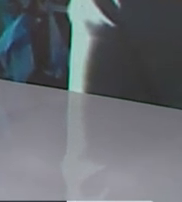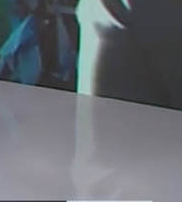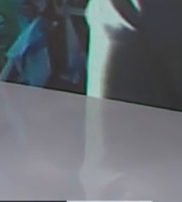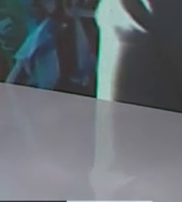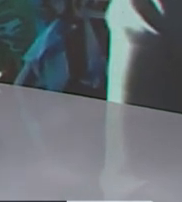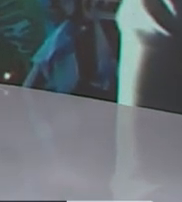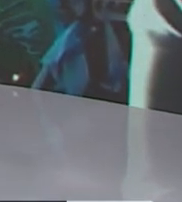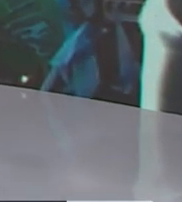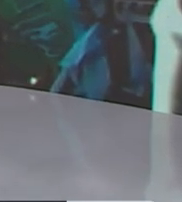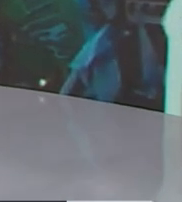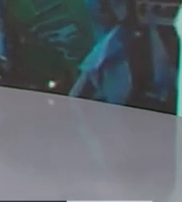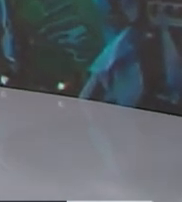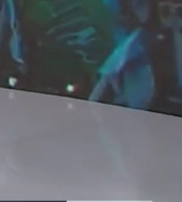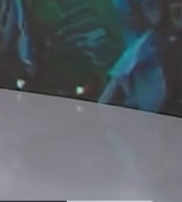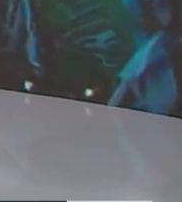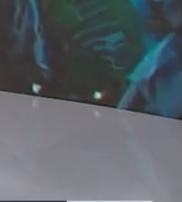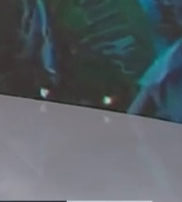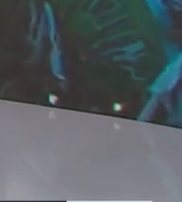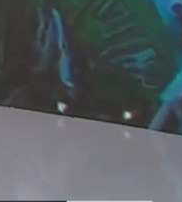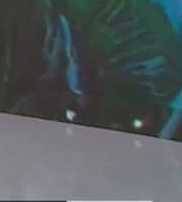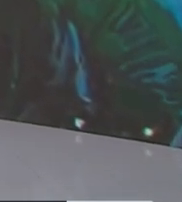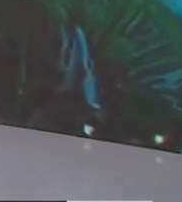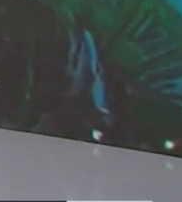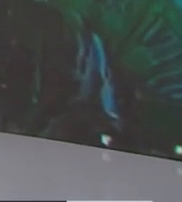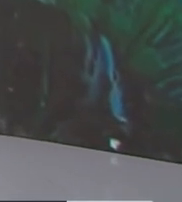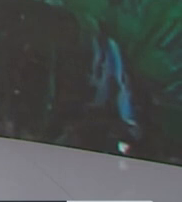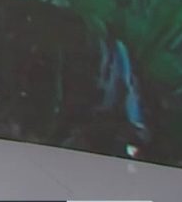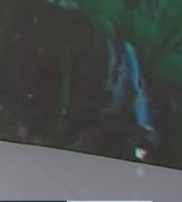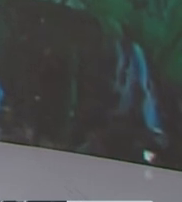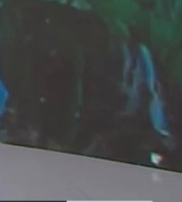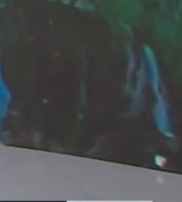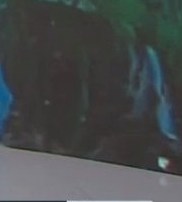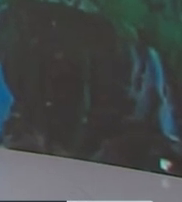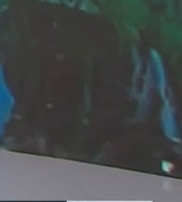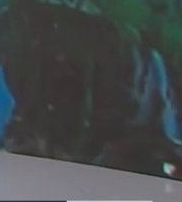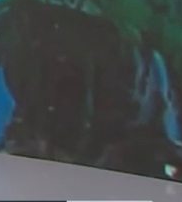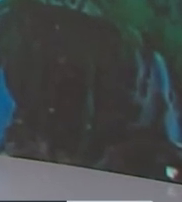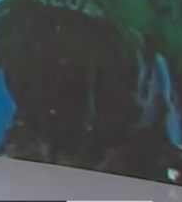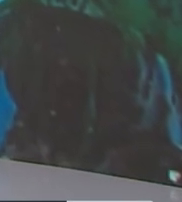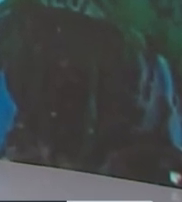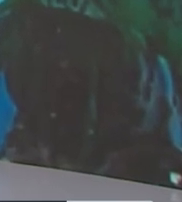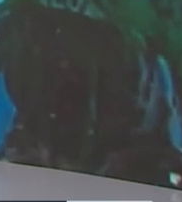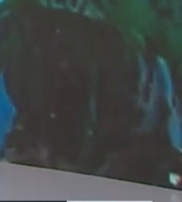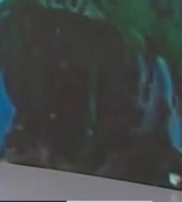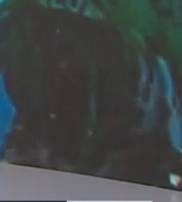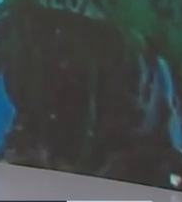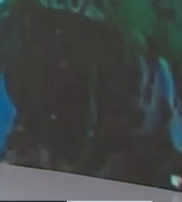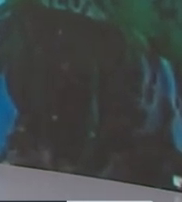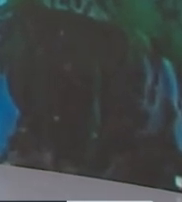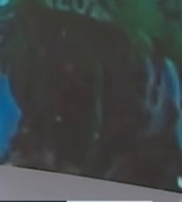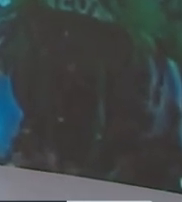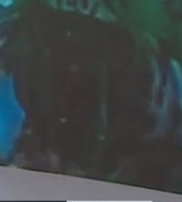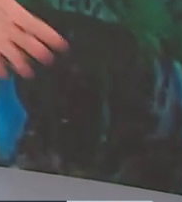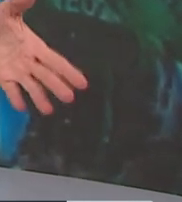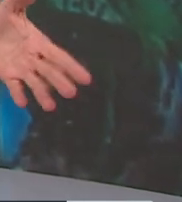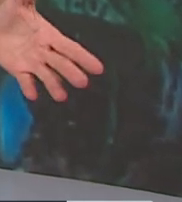fue ratificada la presencia de Cristina Kirchner, que será allí la única oradora. 20 años se cumplen de la llegada al gobierno de Néstor